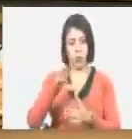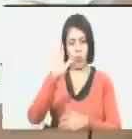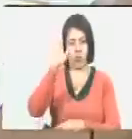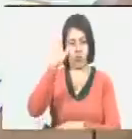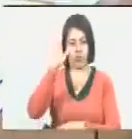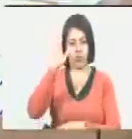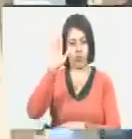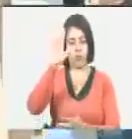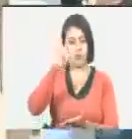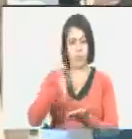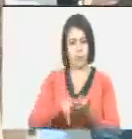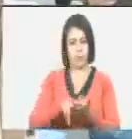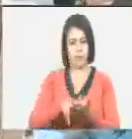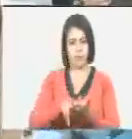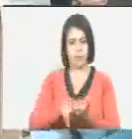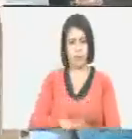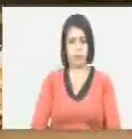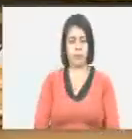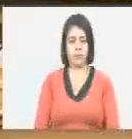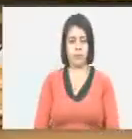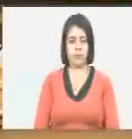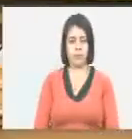costumbre, queda aprobada.